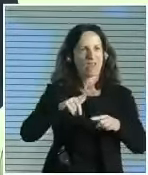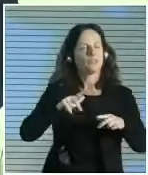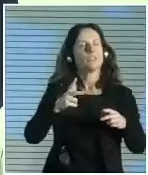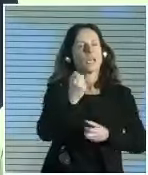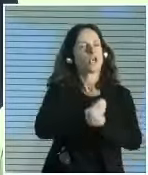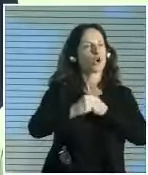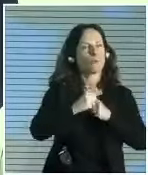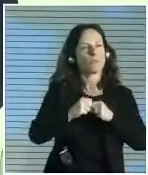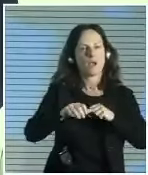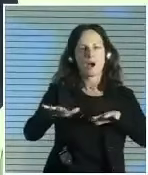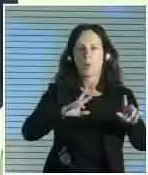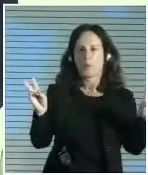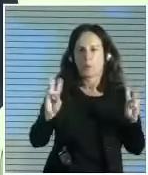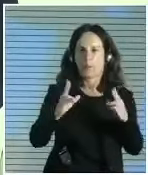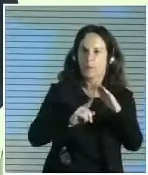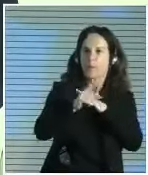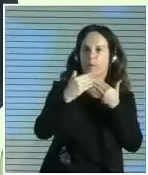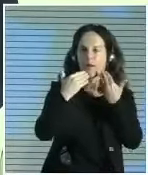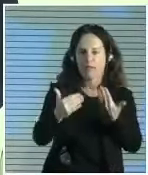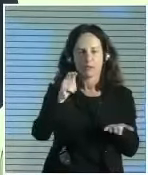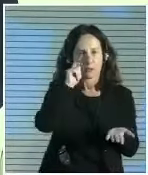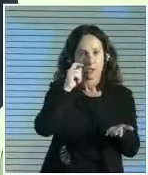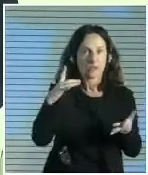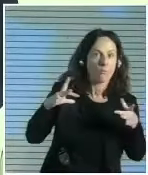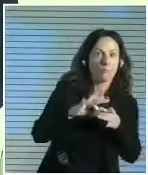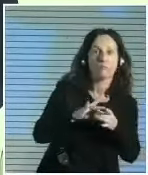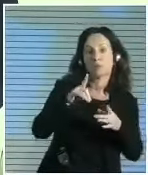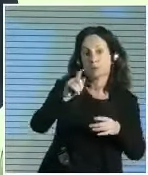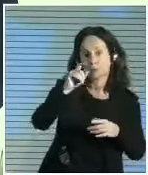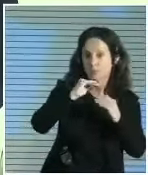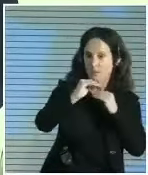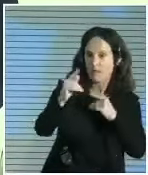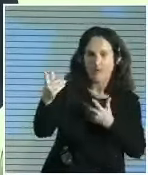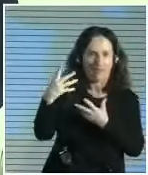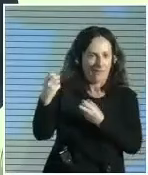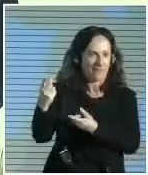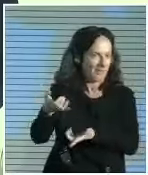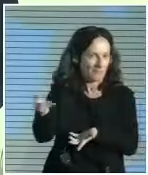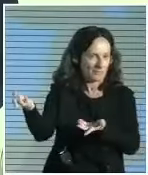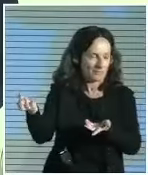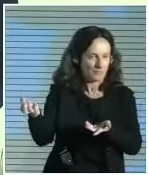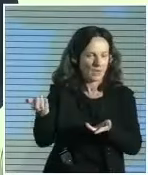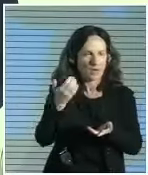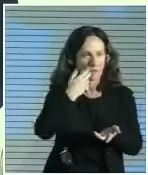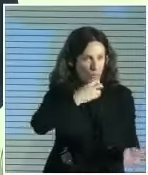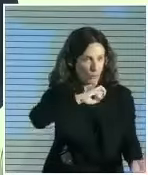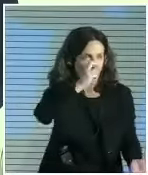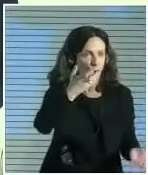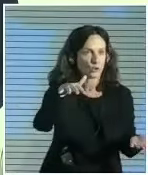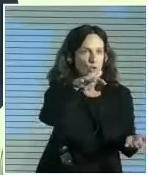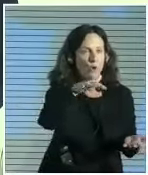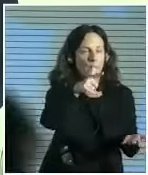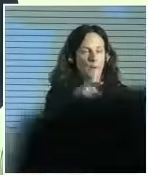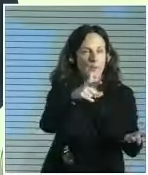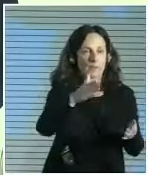en los que me toca trabajar de vez en cuando, donde el éxito es convencer al tomador de decisión pública de lo importante que es